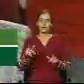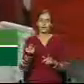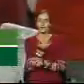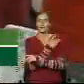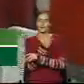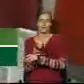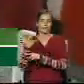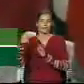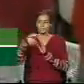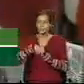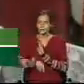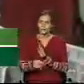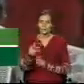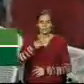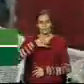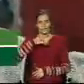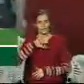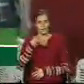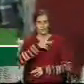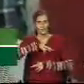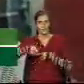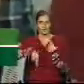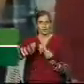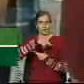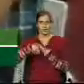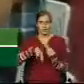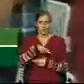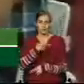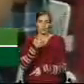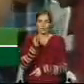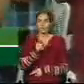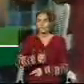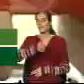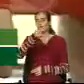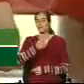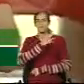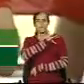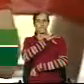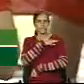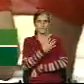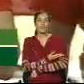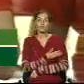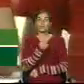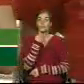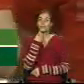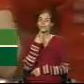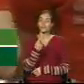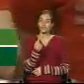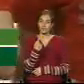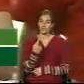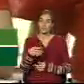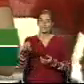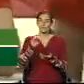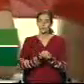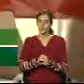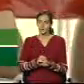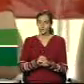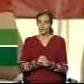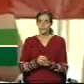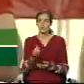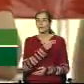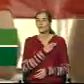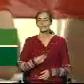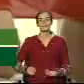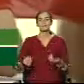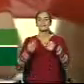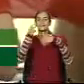selva adentro, sentimos que la revolución llega con mayor fuerza, le decimos una vez más,